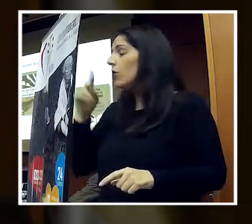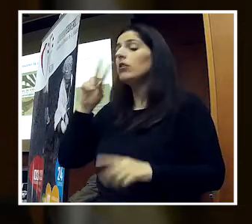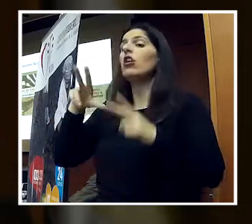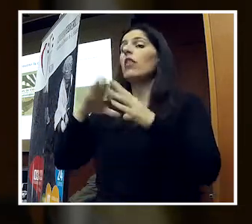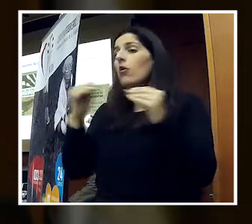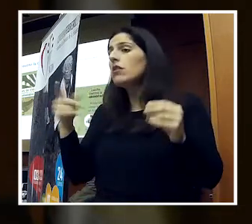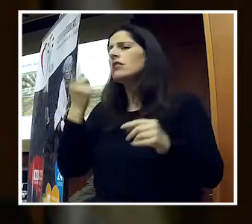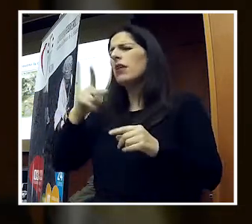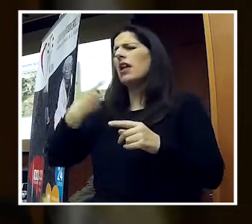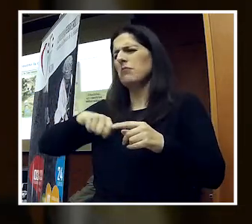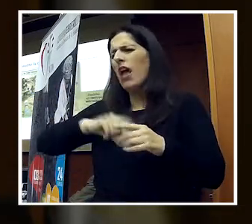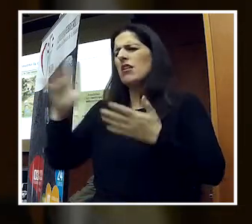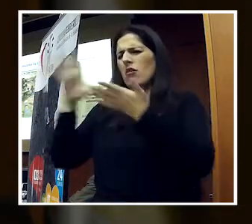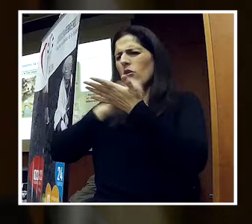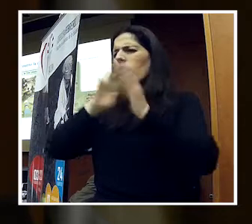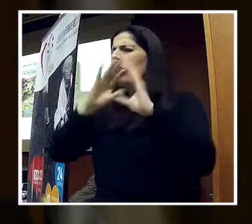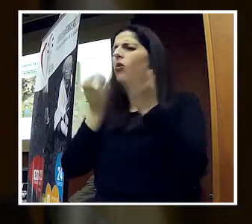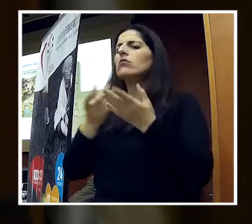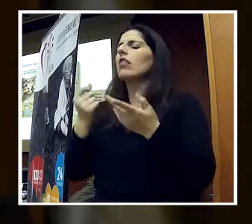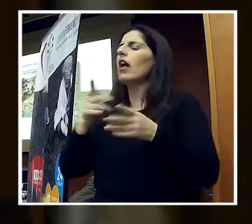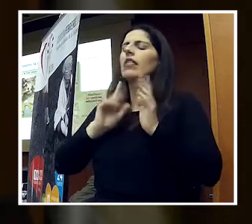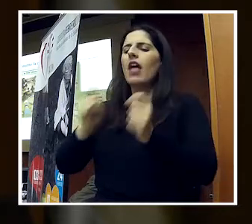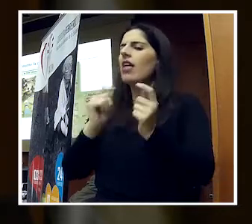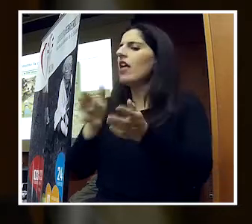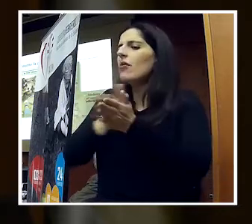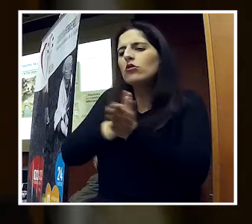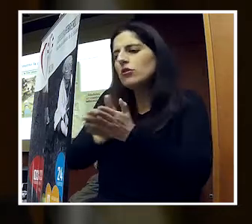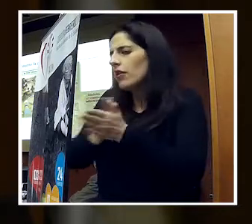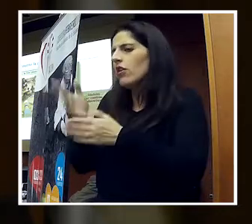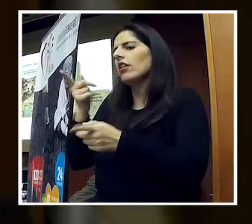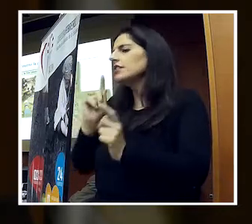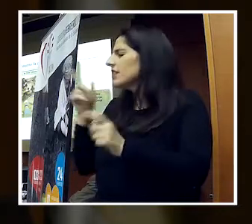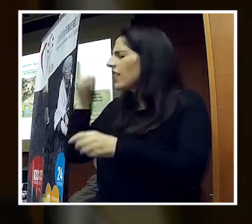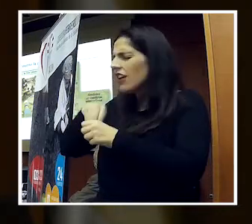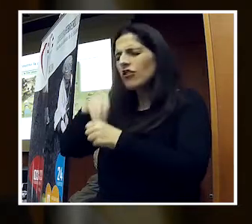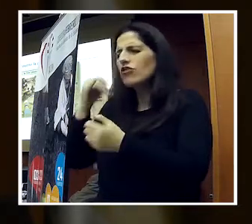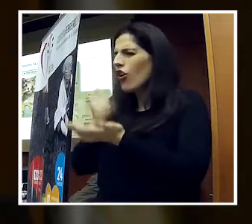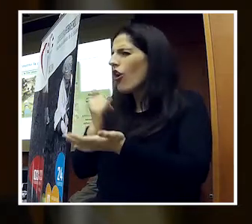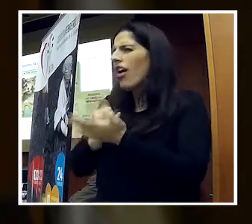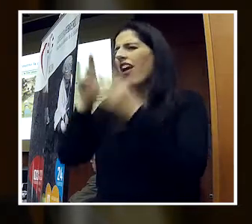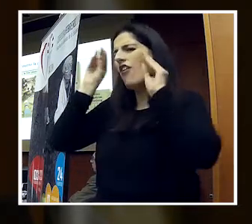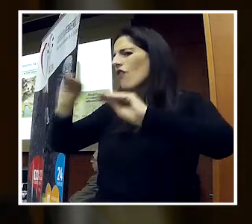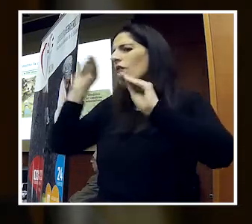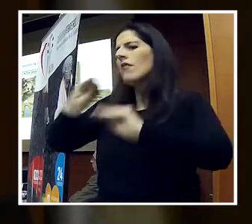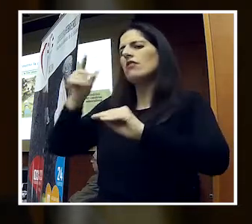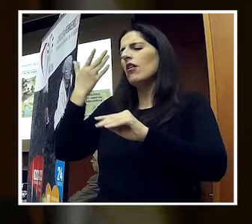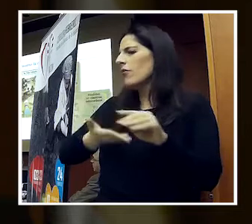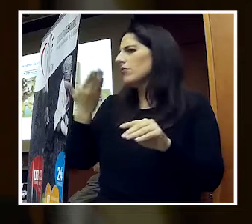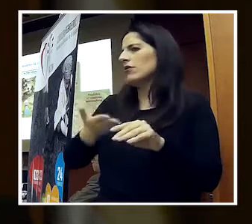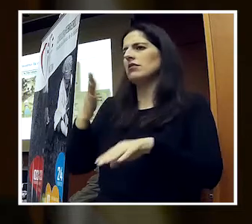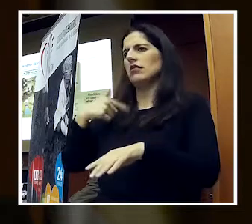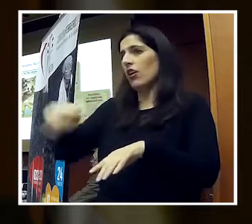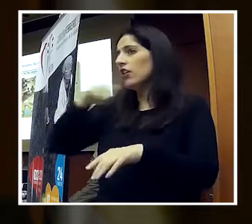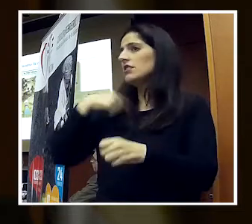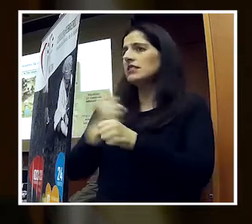mundo. Hay que fomentar el ejercicio, hay que trabajar en los colegios, pero sobre todo yo creo que, como decía él, tenemos que trabajar